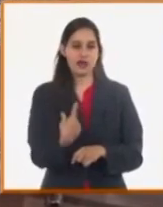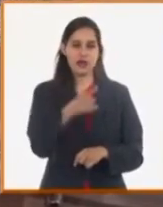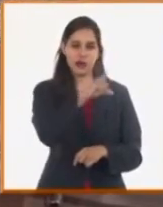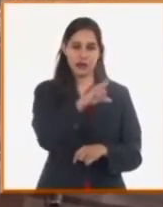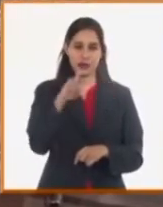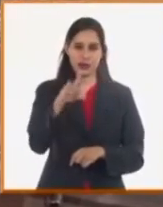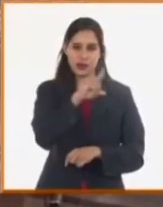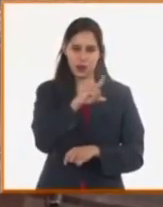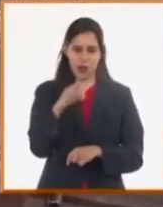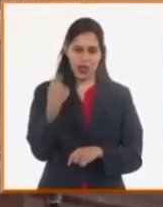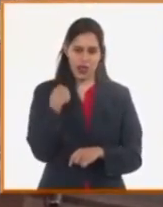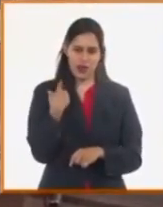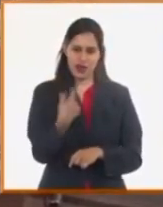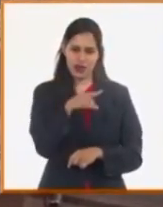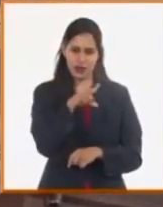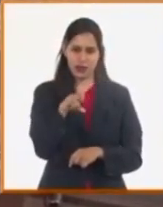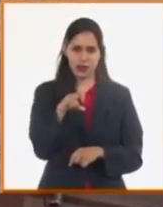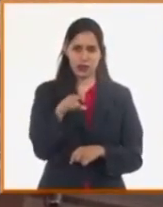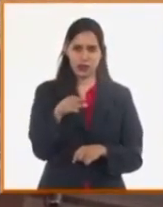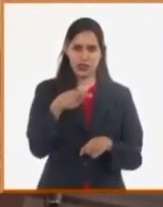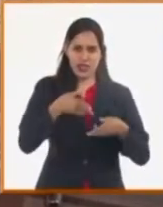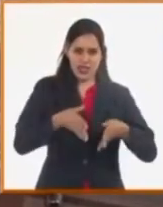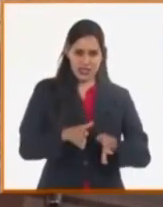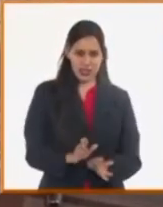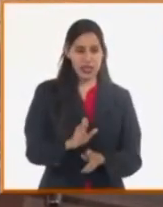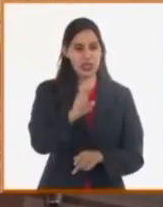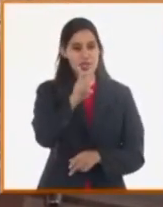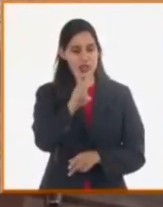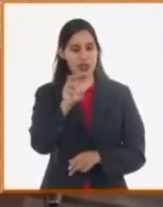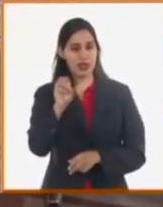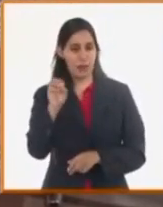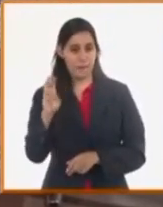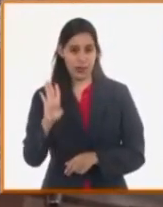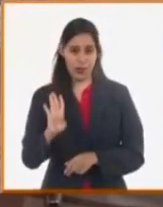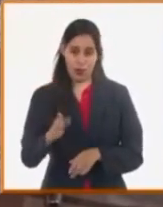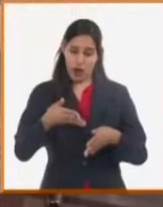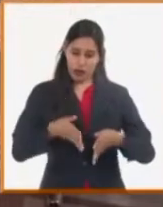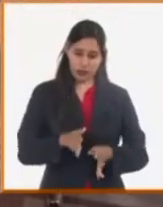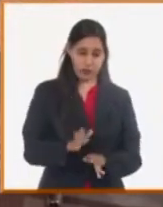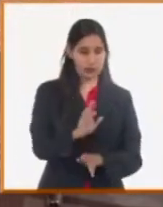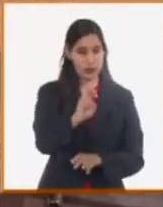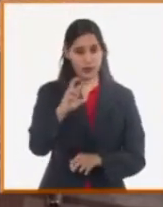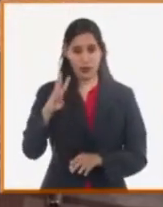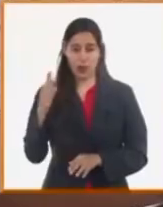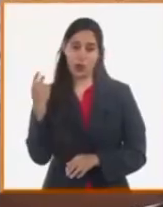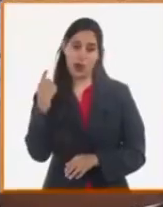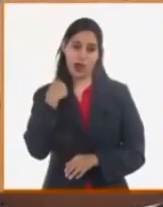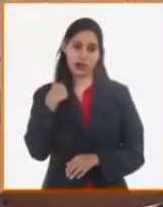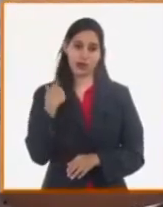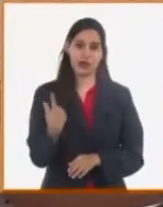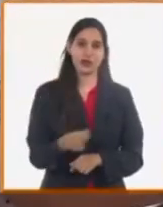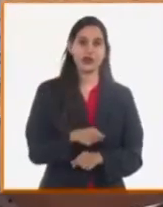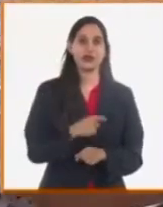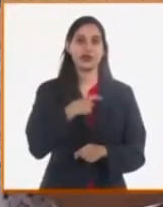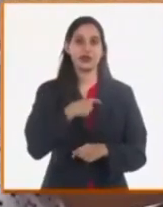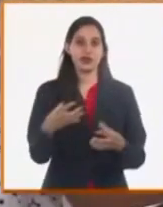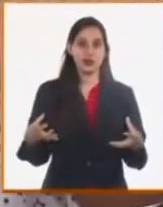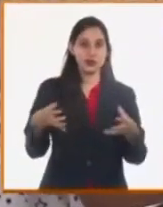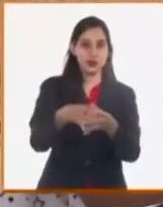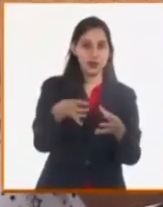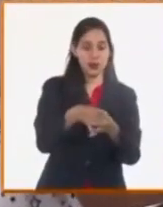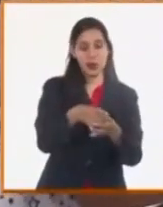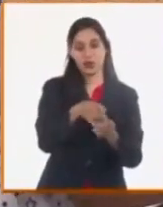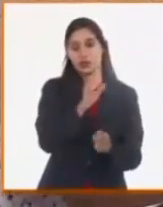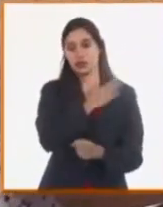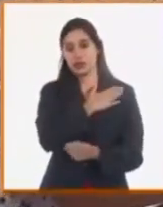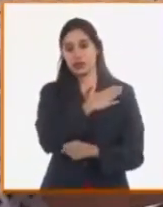bueno casi Pero tú naciste en el 2000 yo nací en el 2004 Yo soy yo soy de la generación Z yo soy del siglo pasado frente